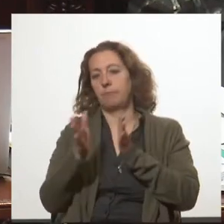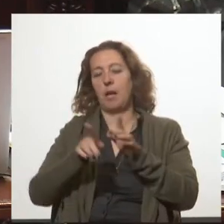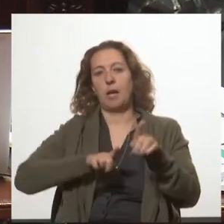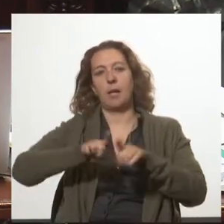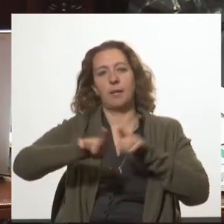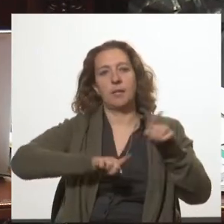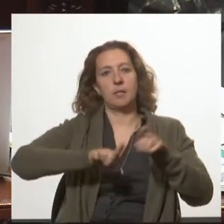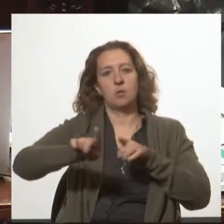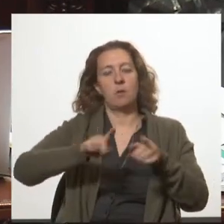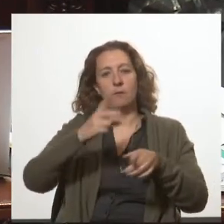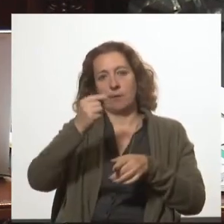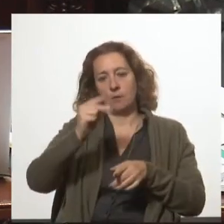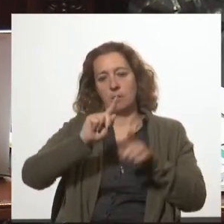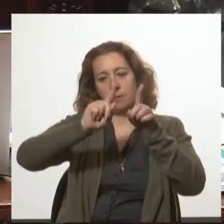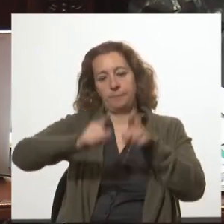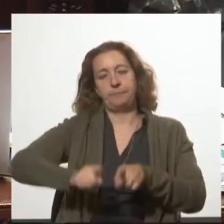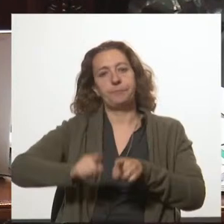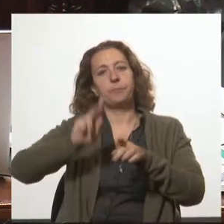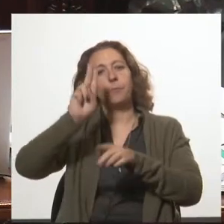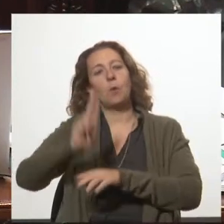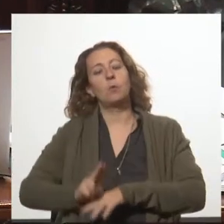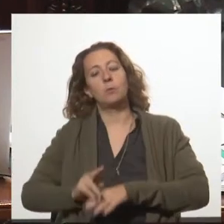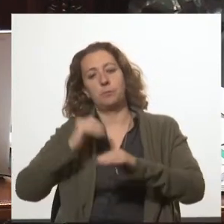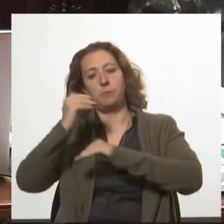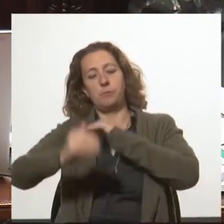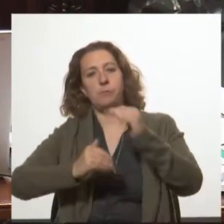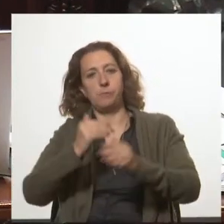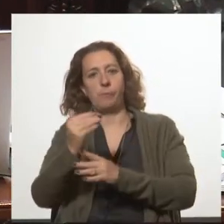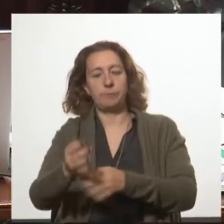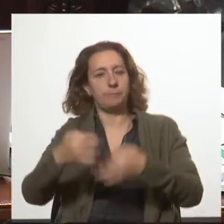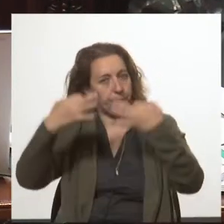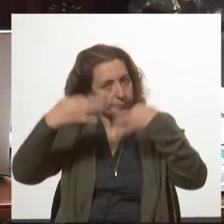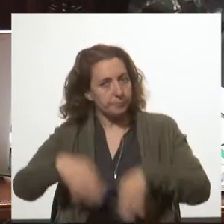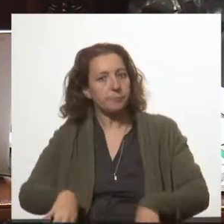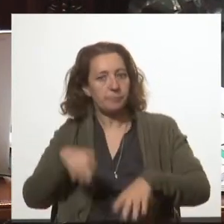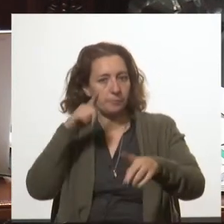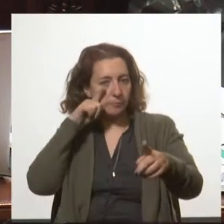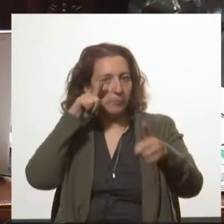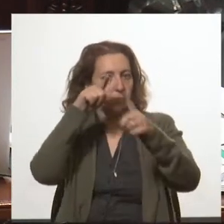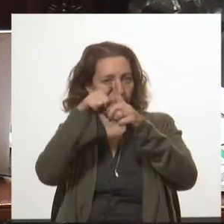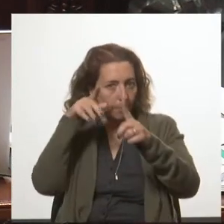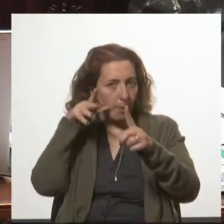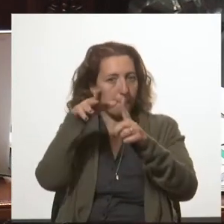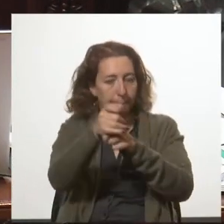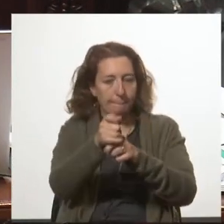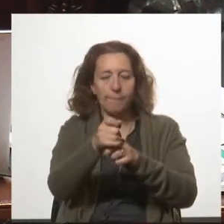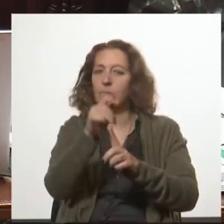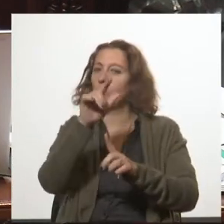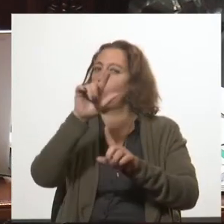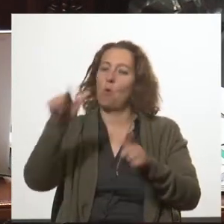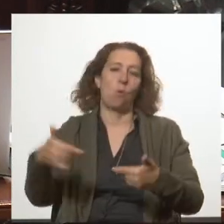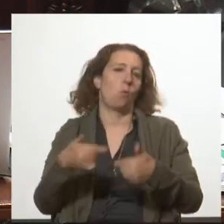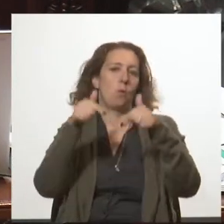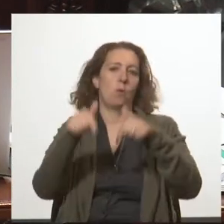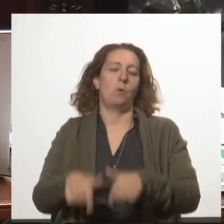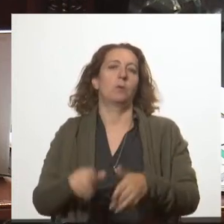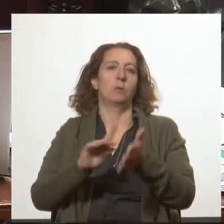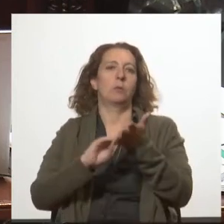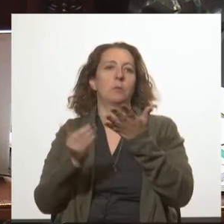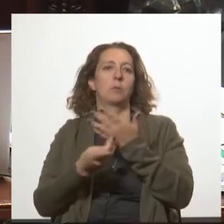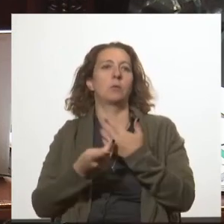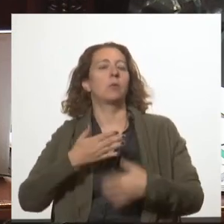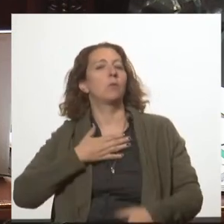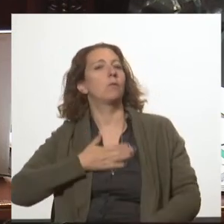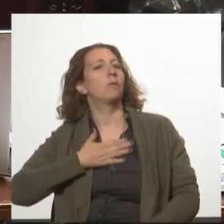como en el uso de los procedimientos idóneos para alcanzar los fines estuvo ausente en este proyecto conforme la